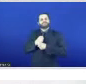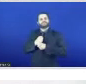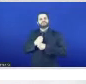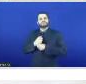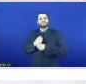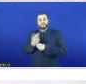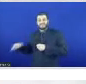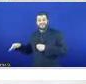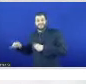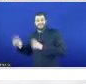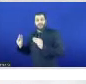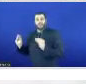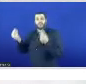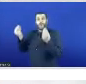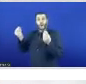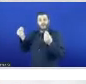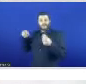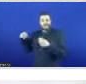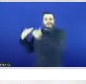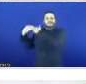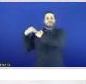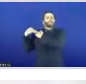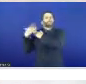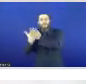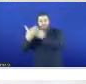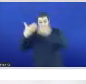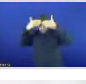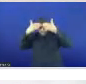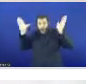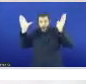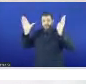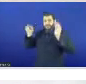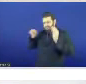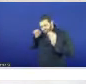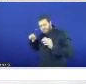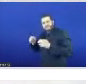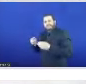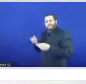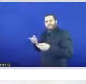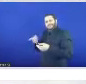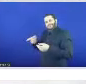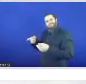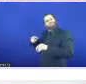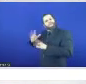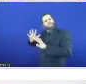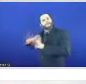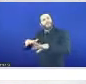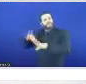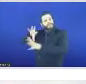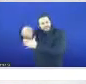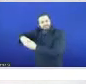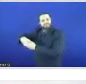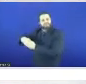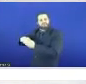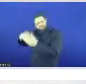ese camino y de conseguir un feminismo verdaderamente que no deje a nadie atrás. Y es un buen momento para hacer esa reflexión desde